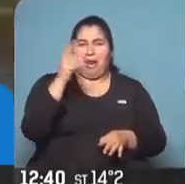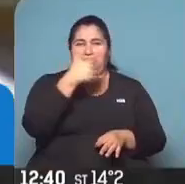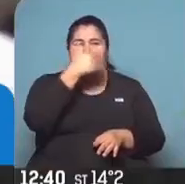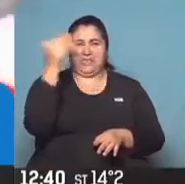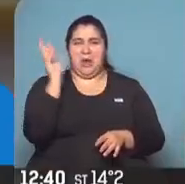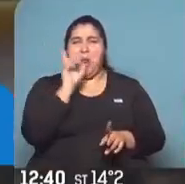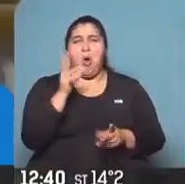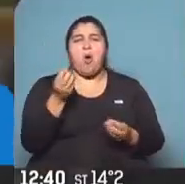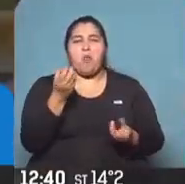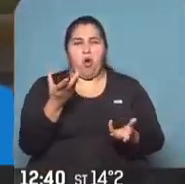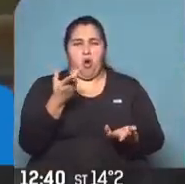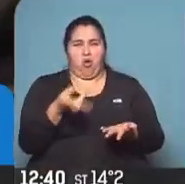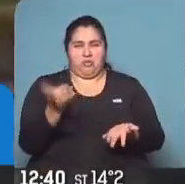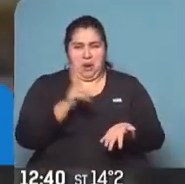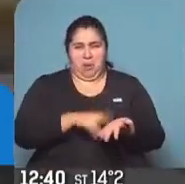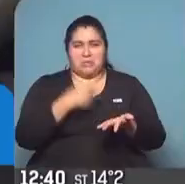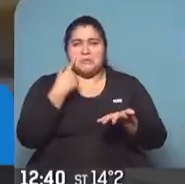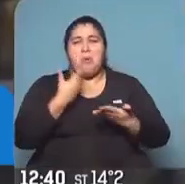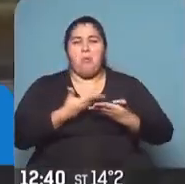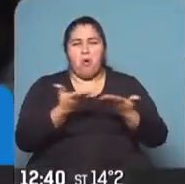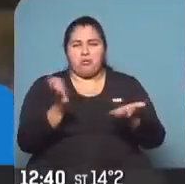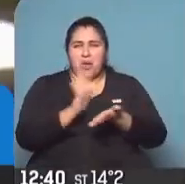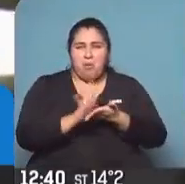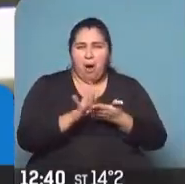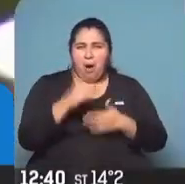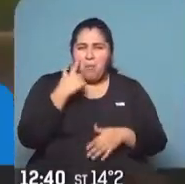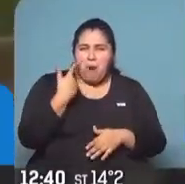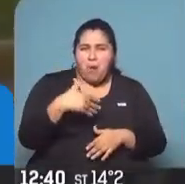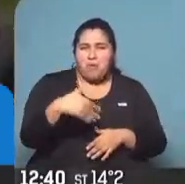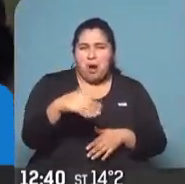nuevamente si al mismo